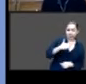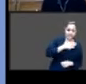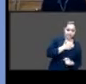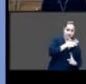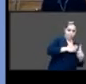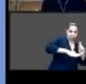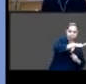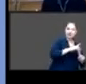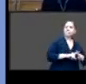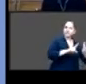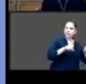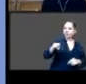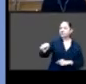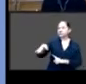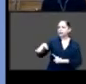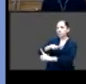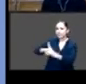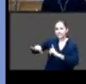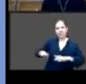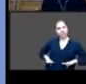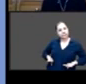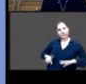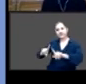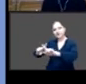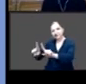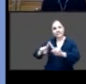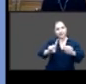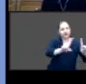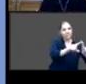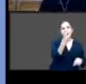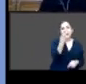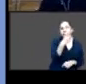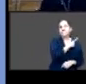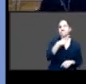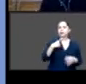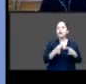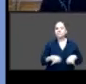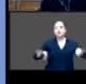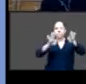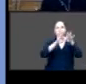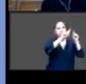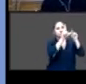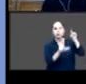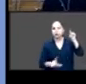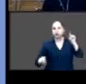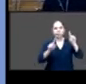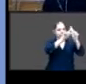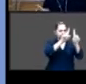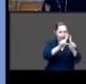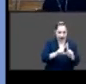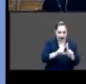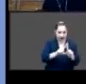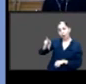mismos y, por lo tanto, necesitamos un reconocimiento de esa diversidad y políticas públicas que se adecúen a estas necesidades y desarrollo de las personas.